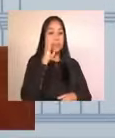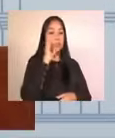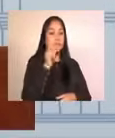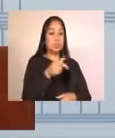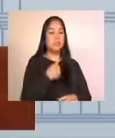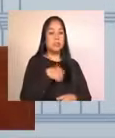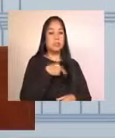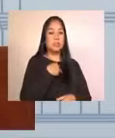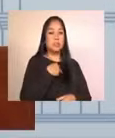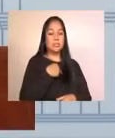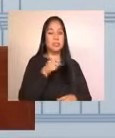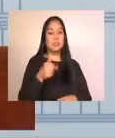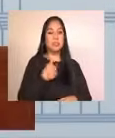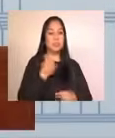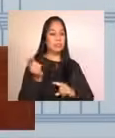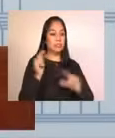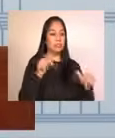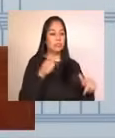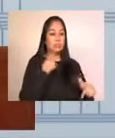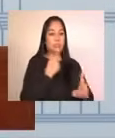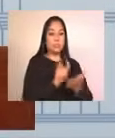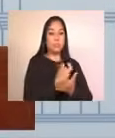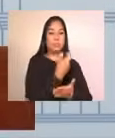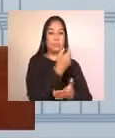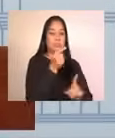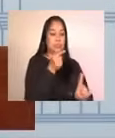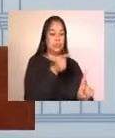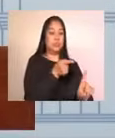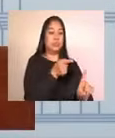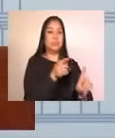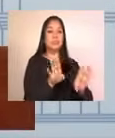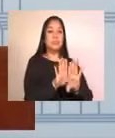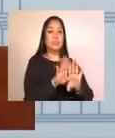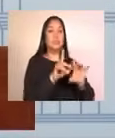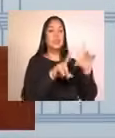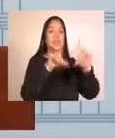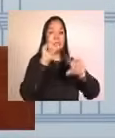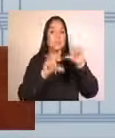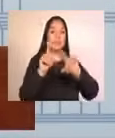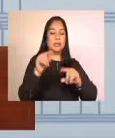tuvimos aquí una compra directa con oferta electrónica.